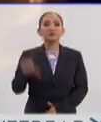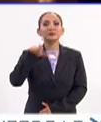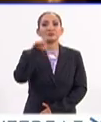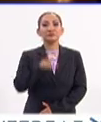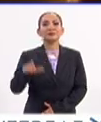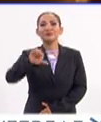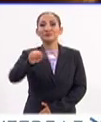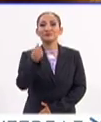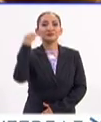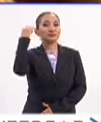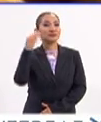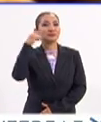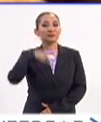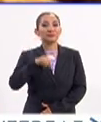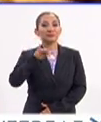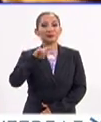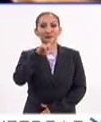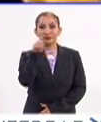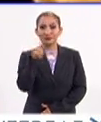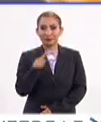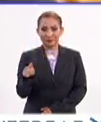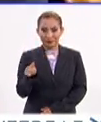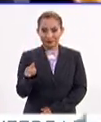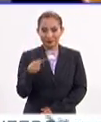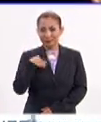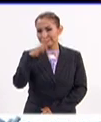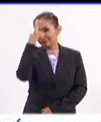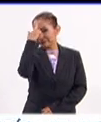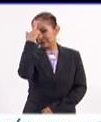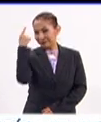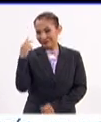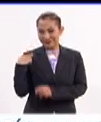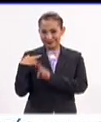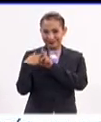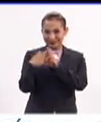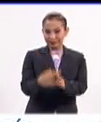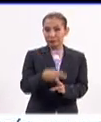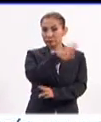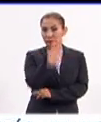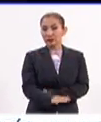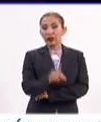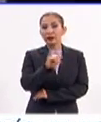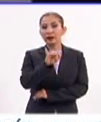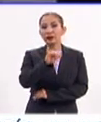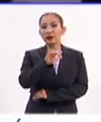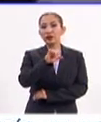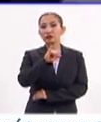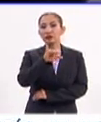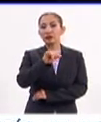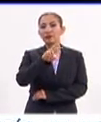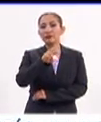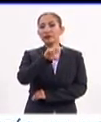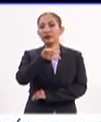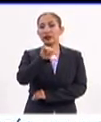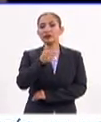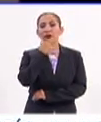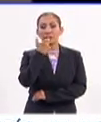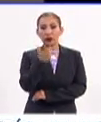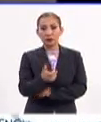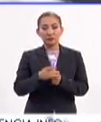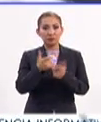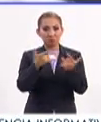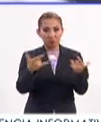Hoy lunes 11 de marzo en Interfaz, recordamos en su aniversario luctuoso a Daniel Cosío Villegas,